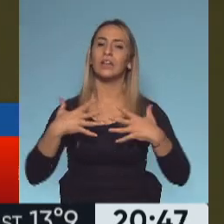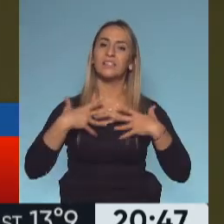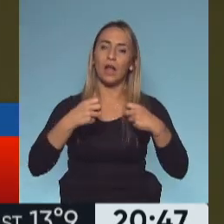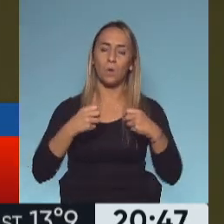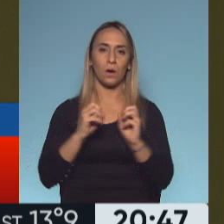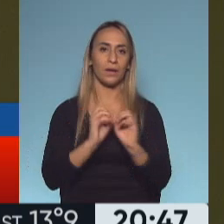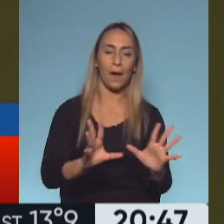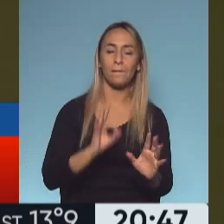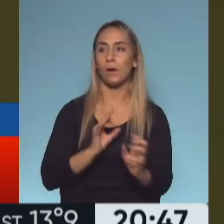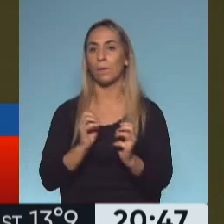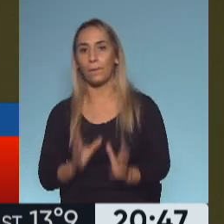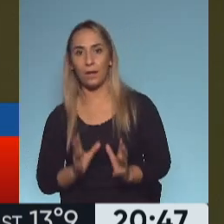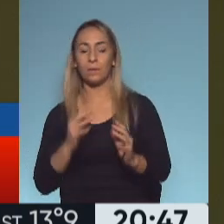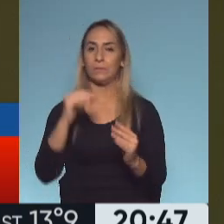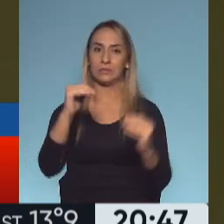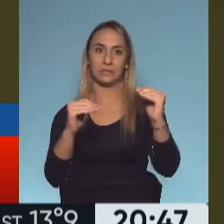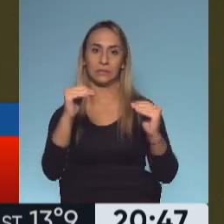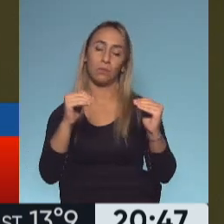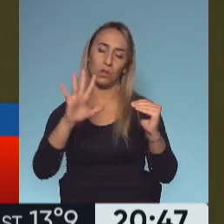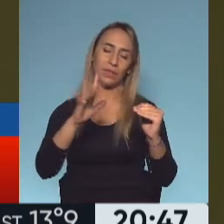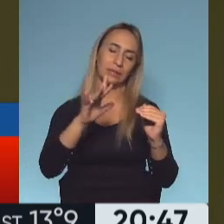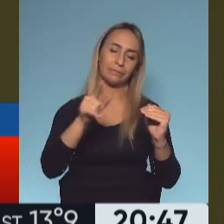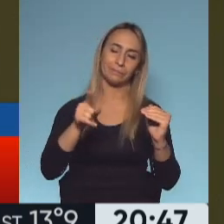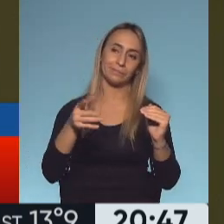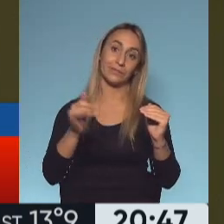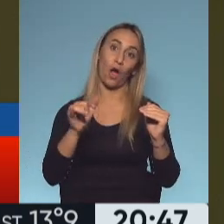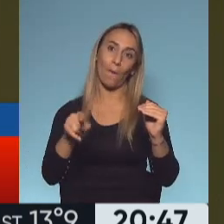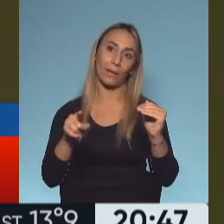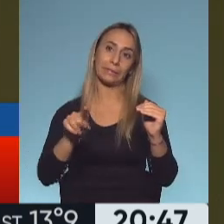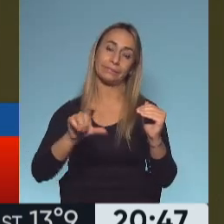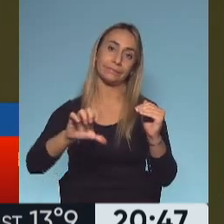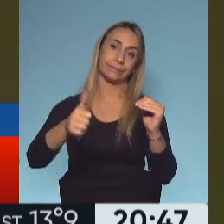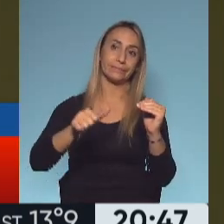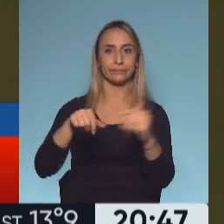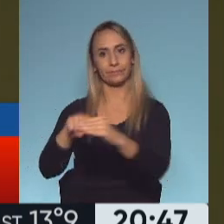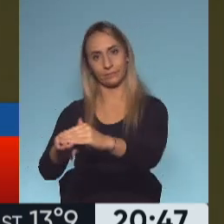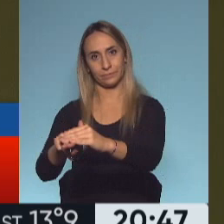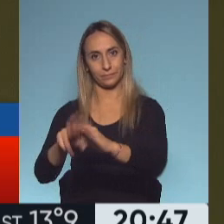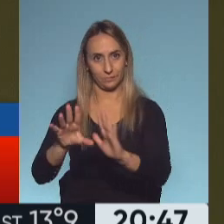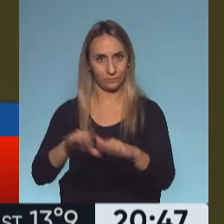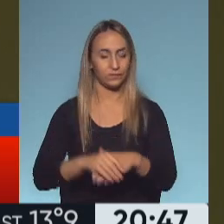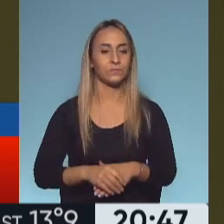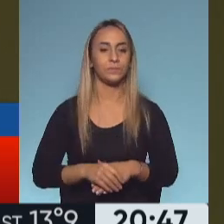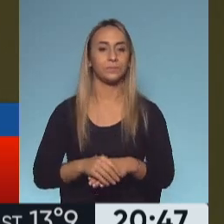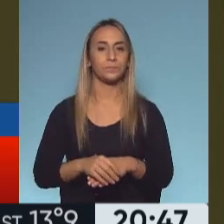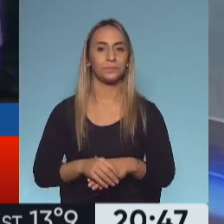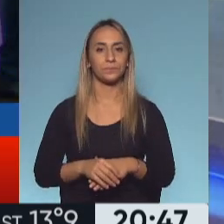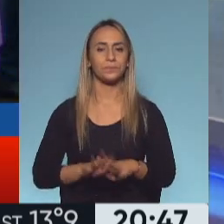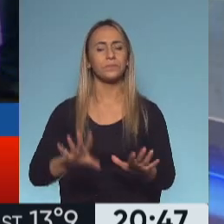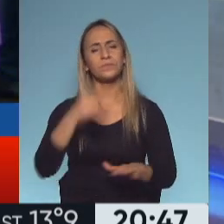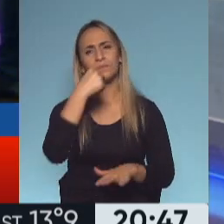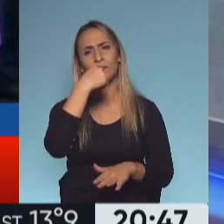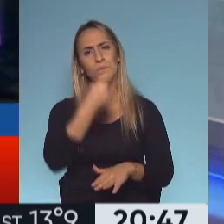personas más jóvenes podrían tener alguna chance de tener un punto más en la asignación en este score. Ajá, y le consulto,